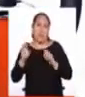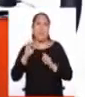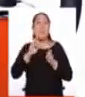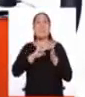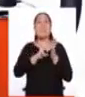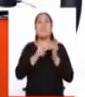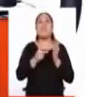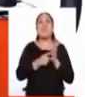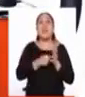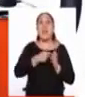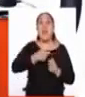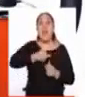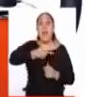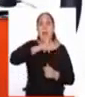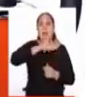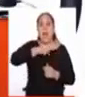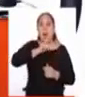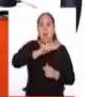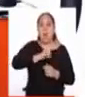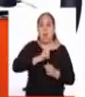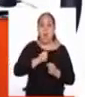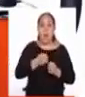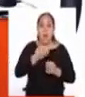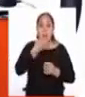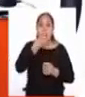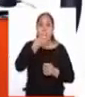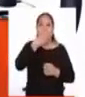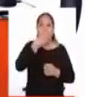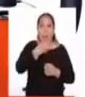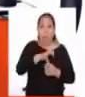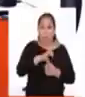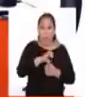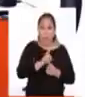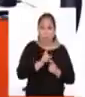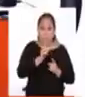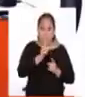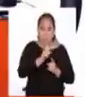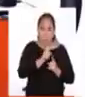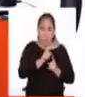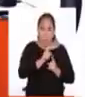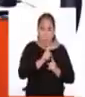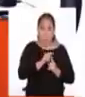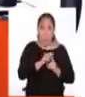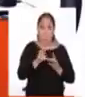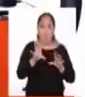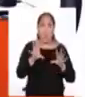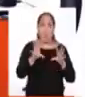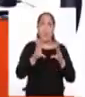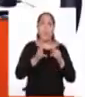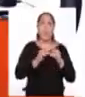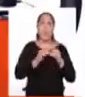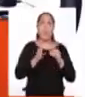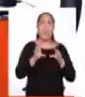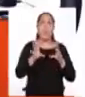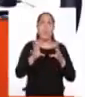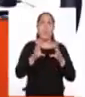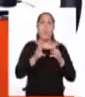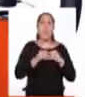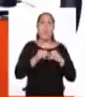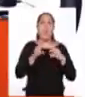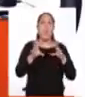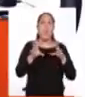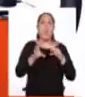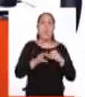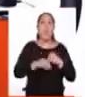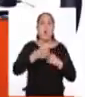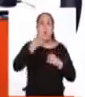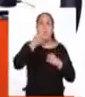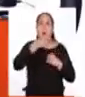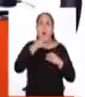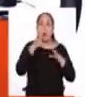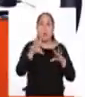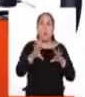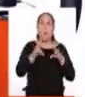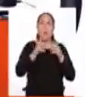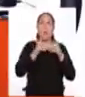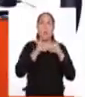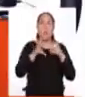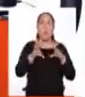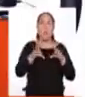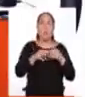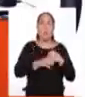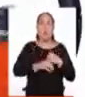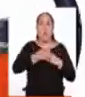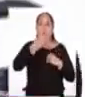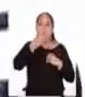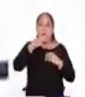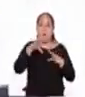que el agua pueda subir su temperatura 1 grado, tiene que absorber mucho calor, 1 caloría de gramo de agua para